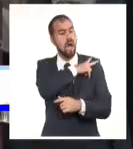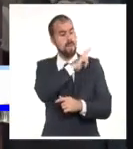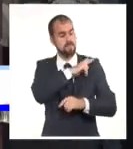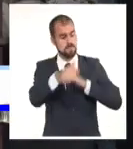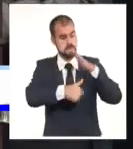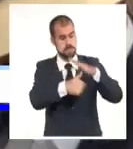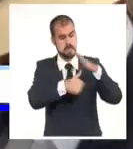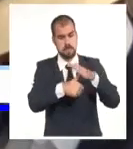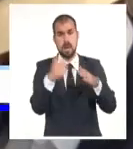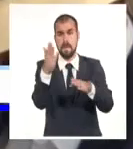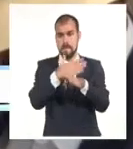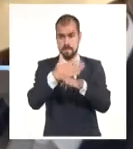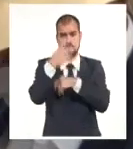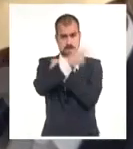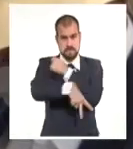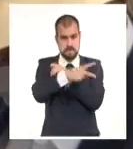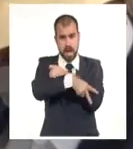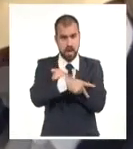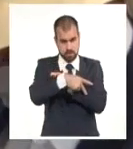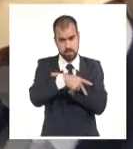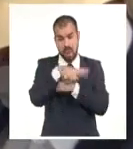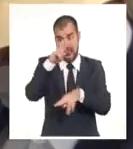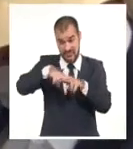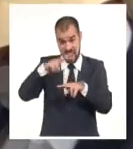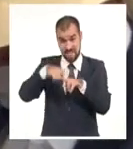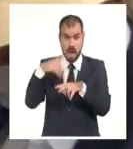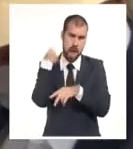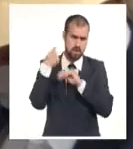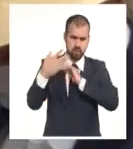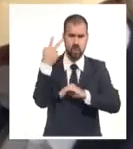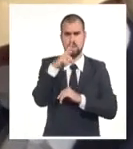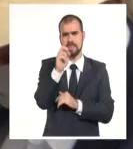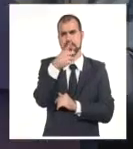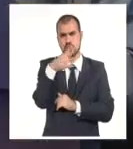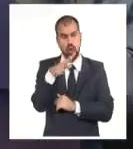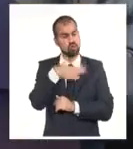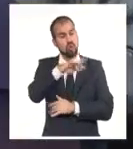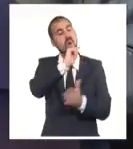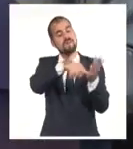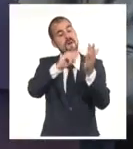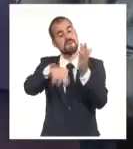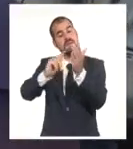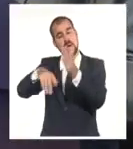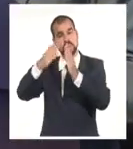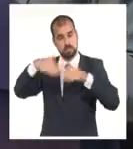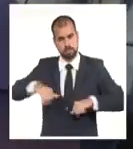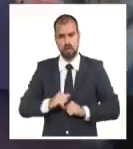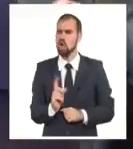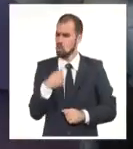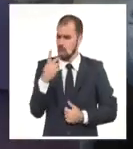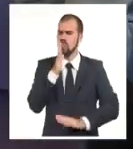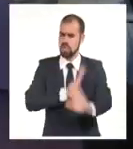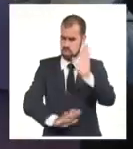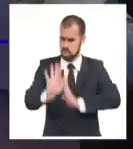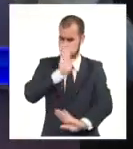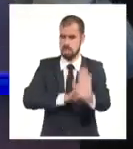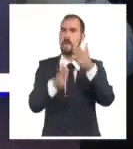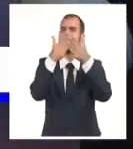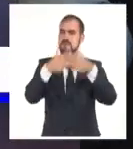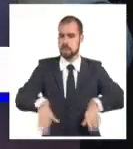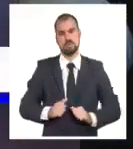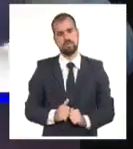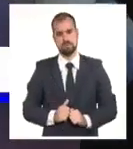y Gobierno en La Habana en el 2014. Nosotros defendemos la paz en todas las circunstancias y nos oponemos sin